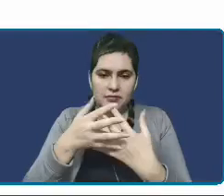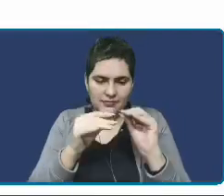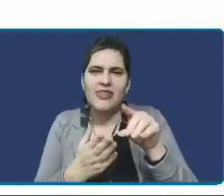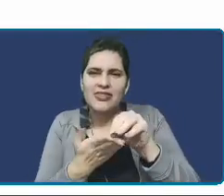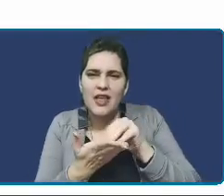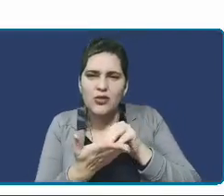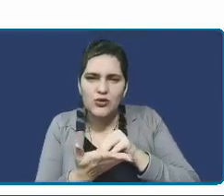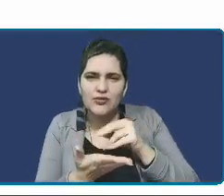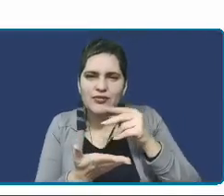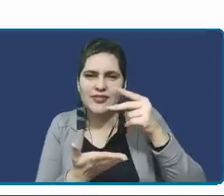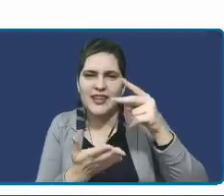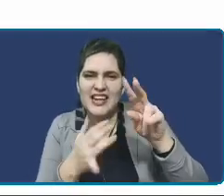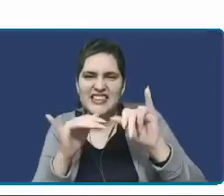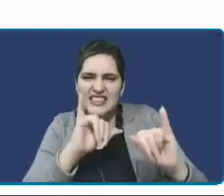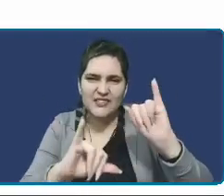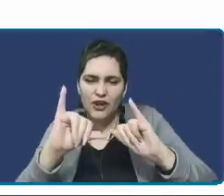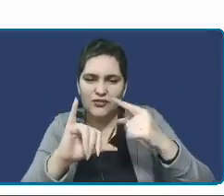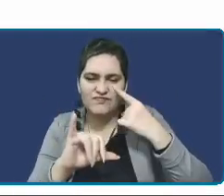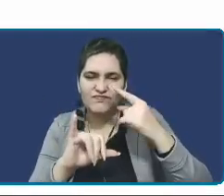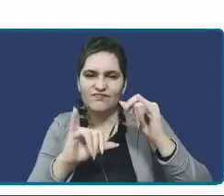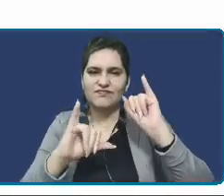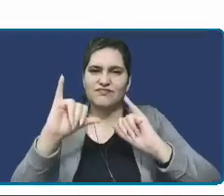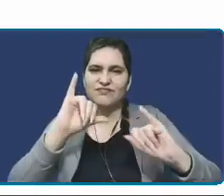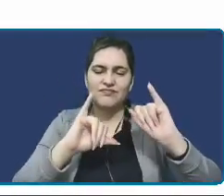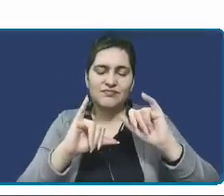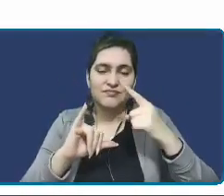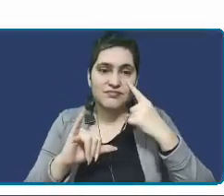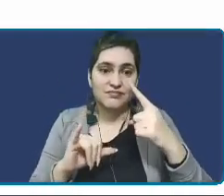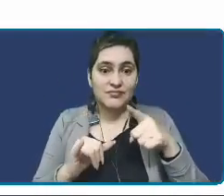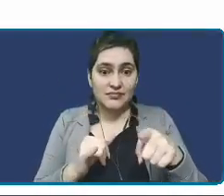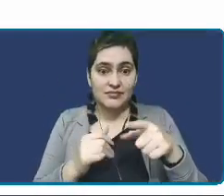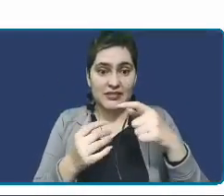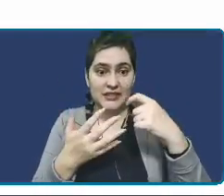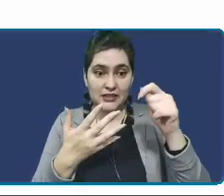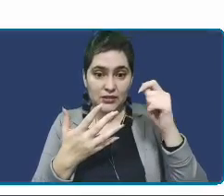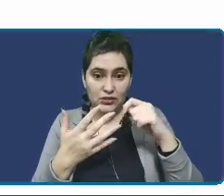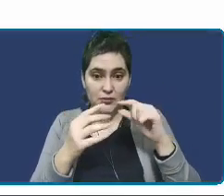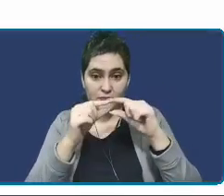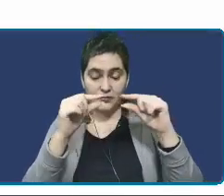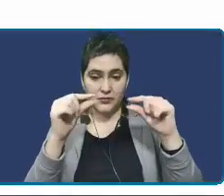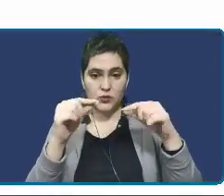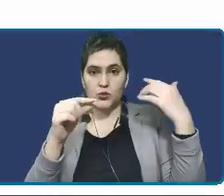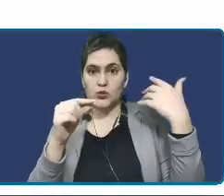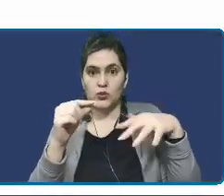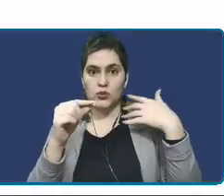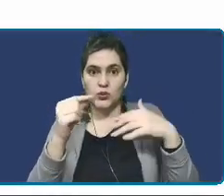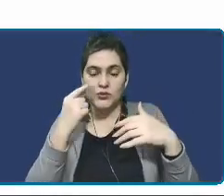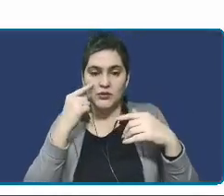ven acá, los síntomas, la suplementación omega 3 es mucho más importante, después